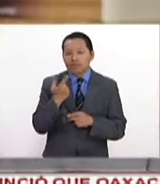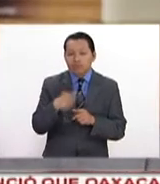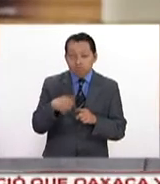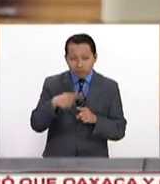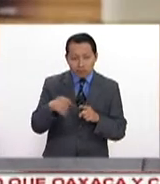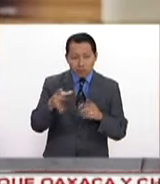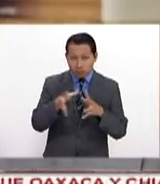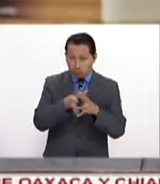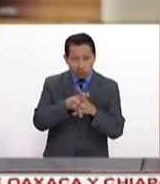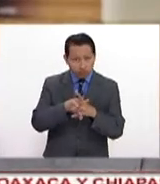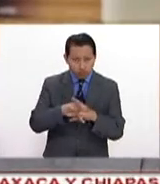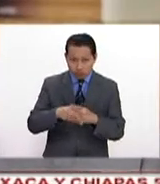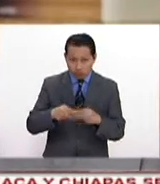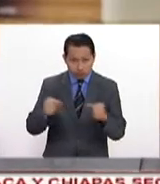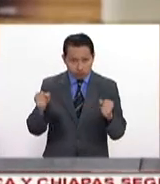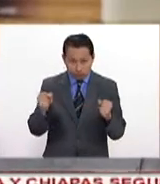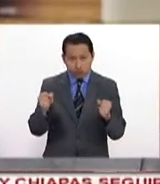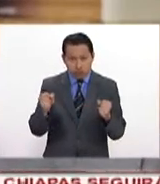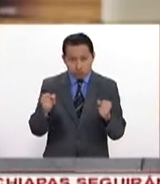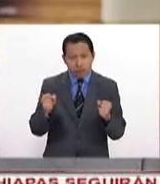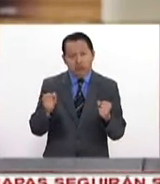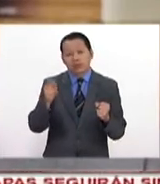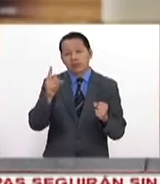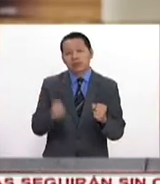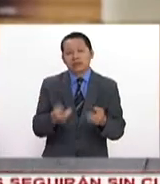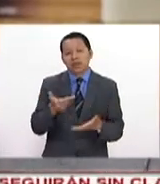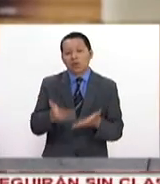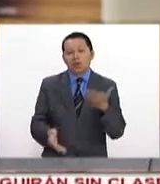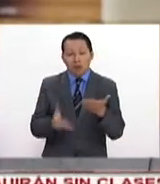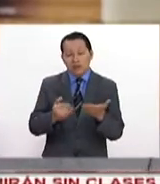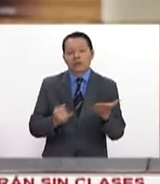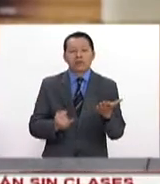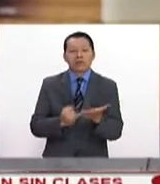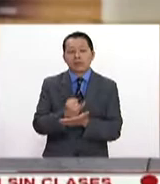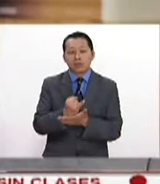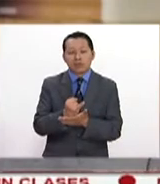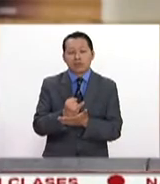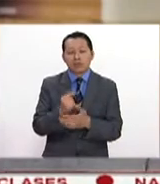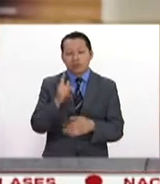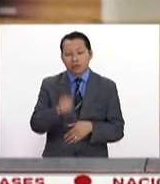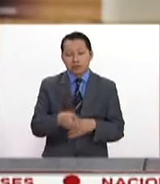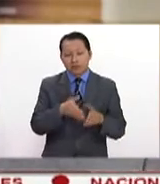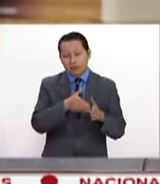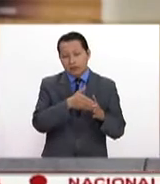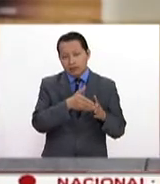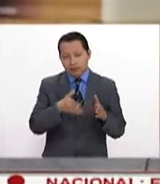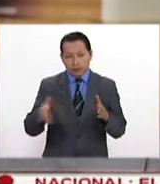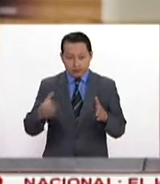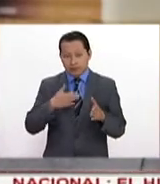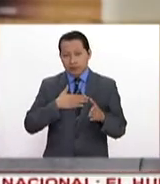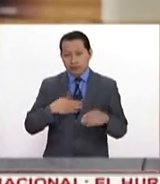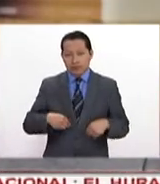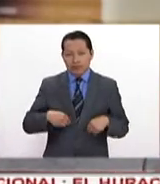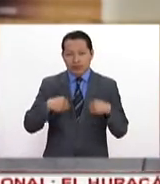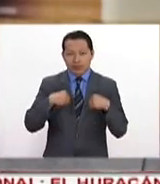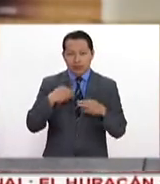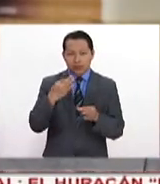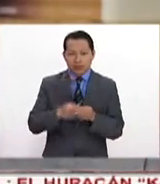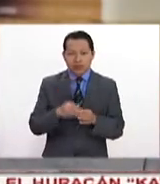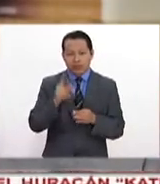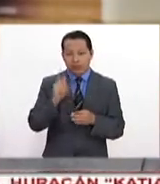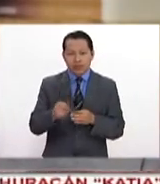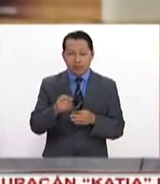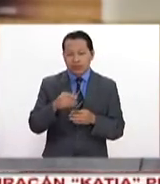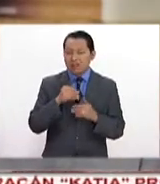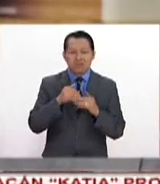estado ausentes, es la hora de definir la conclusión de este ciclo de mi vida, lo cual ocurrirá